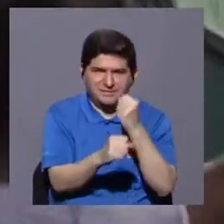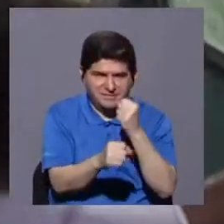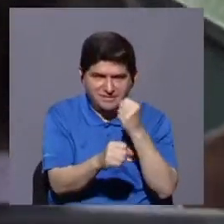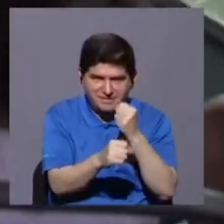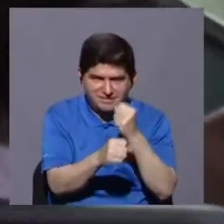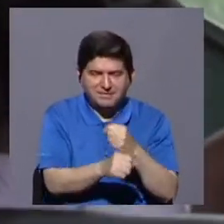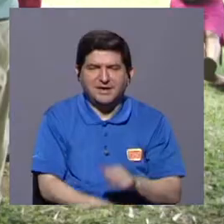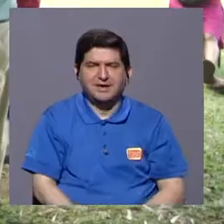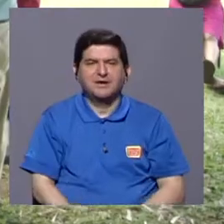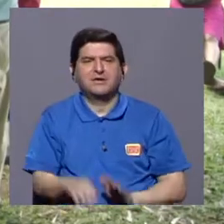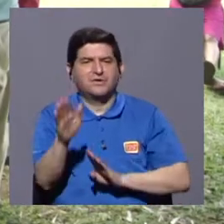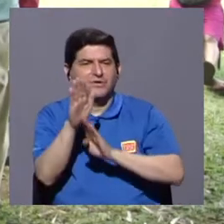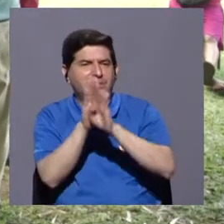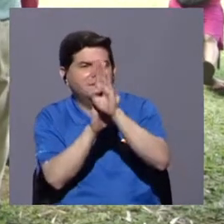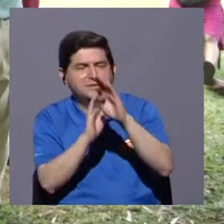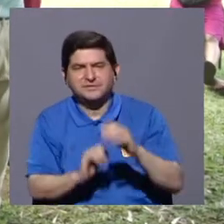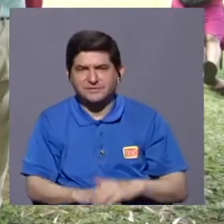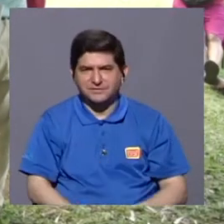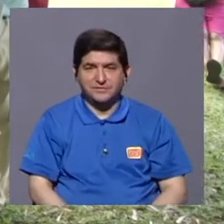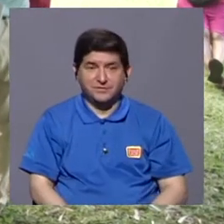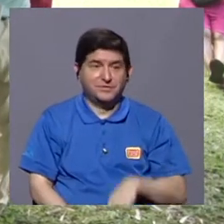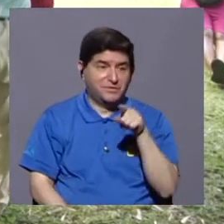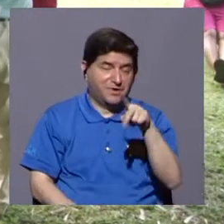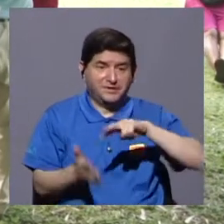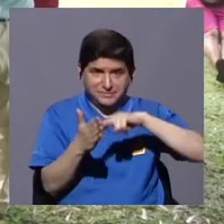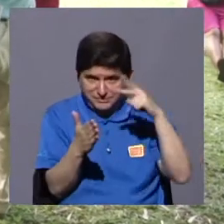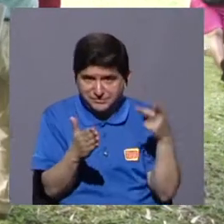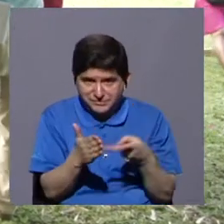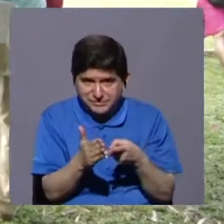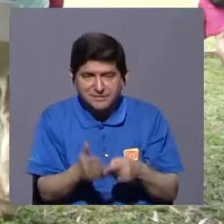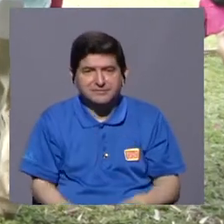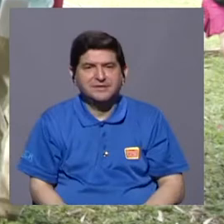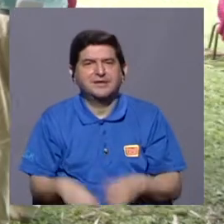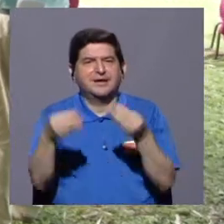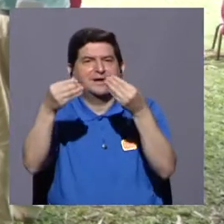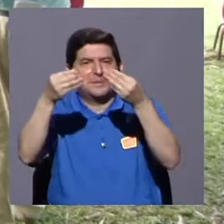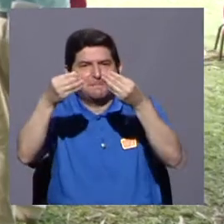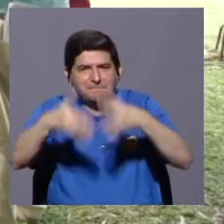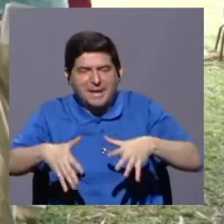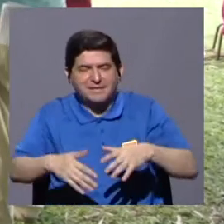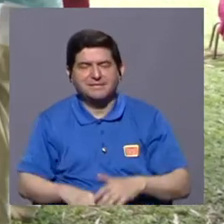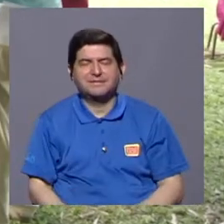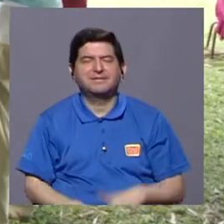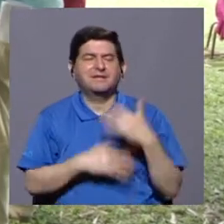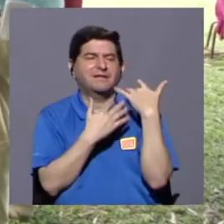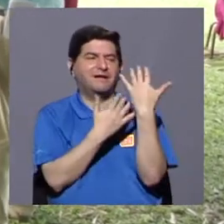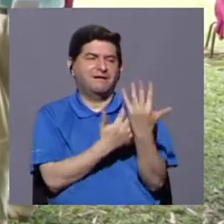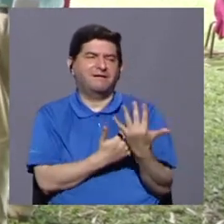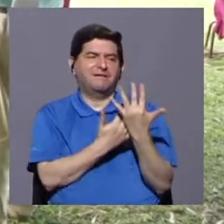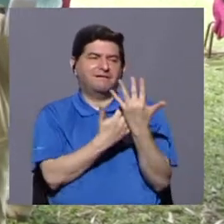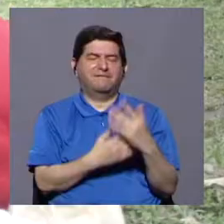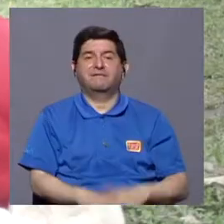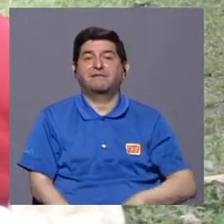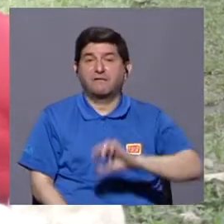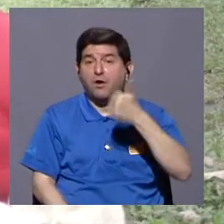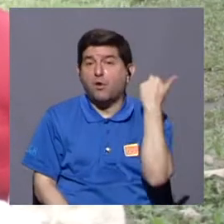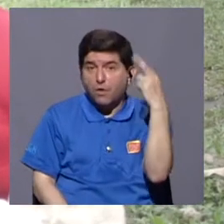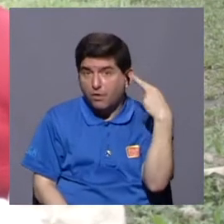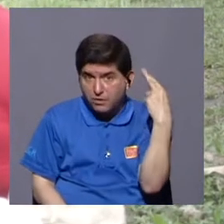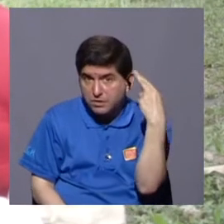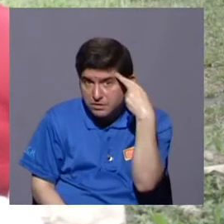para desarrollarse. Eso genera una pérdida de esperanza. Y la otra